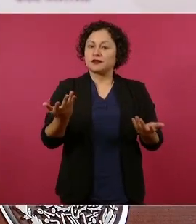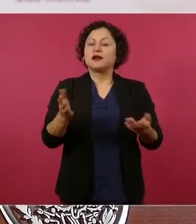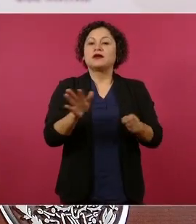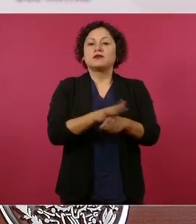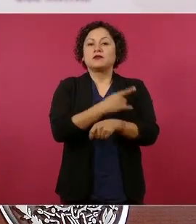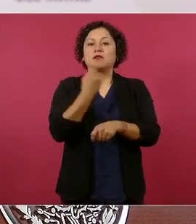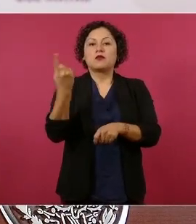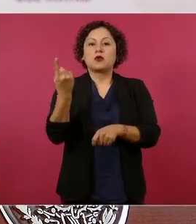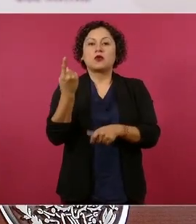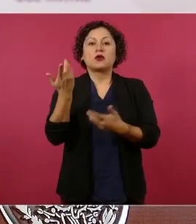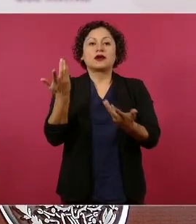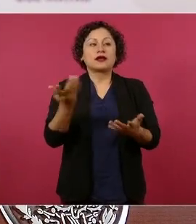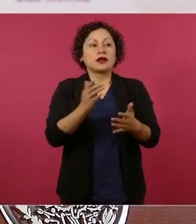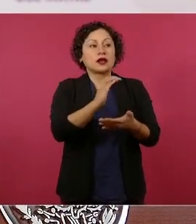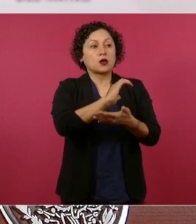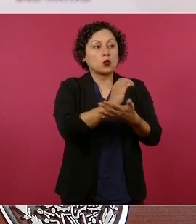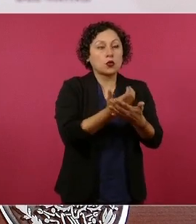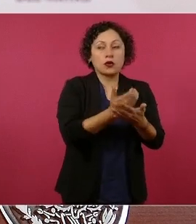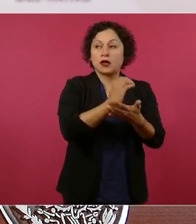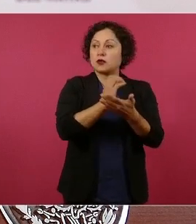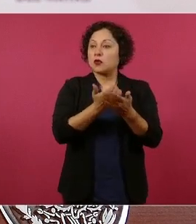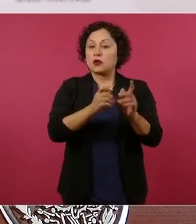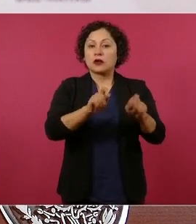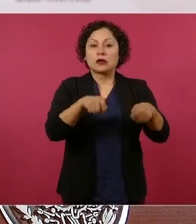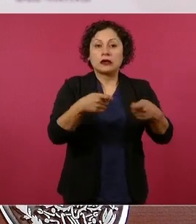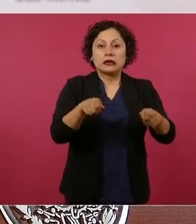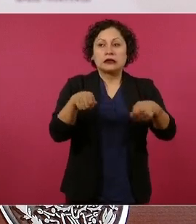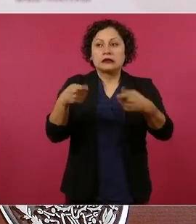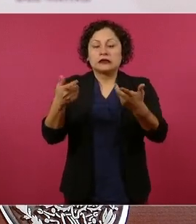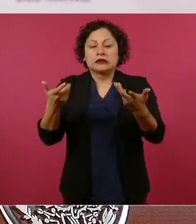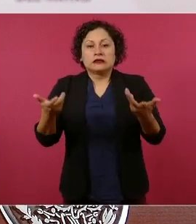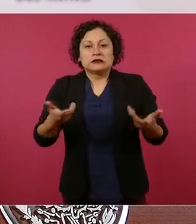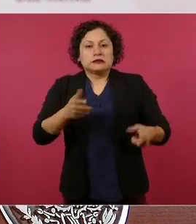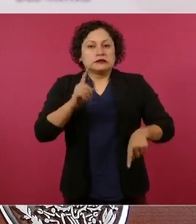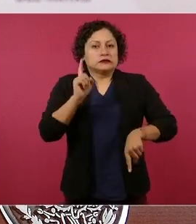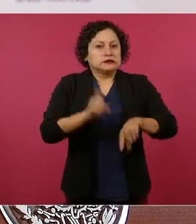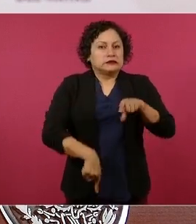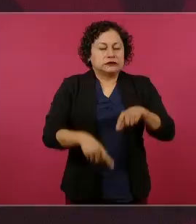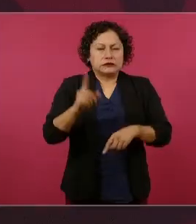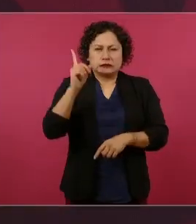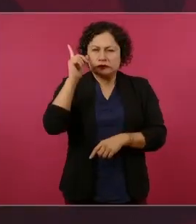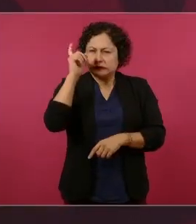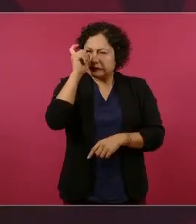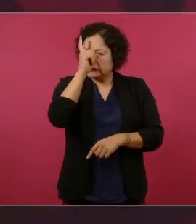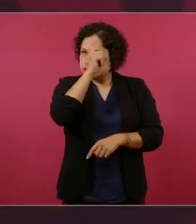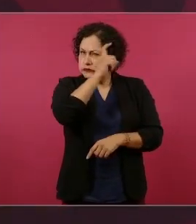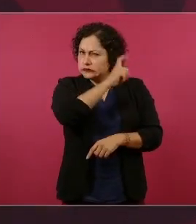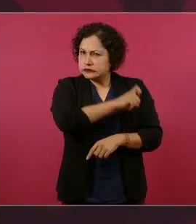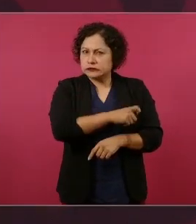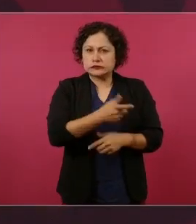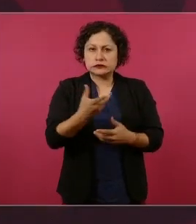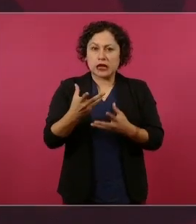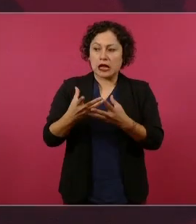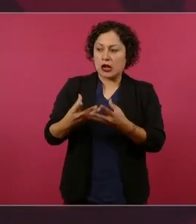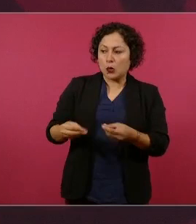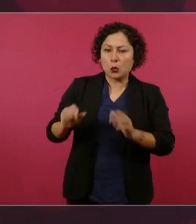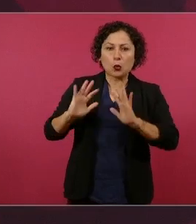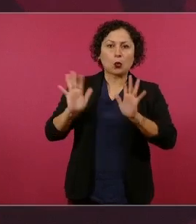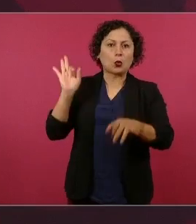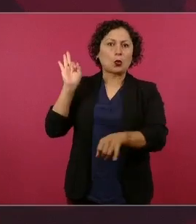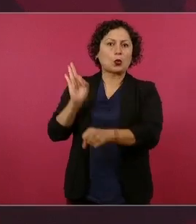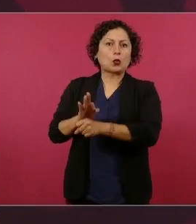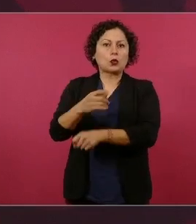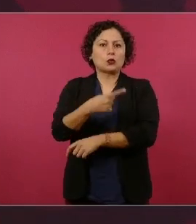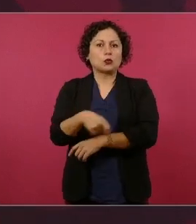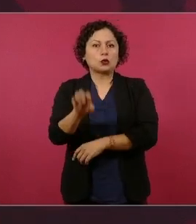del todo. Sin embargo, pues avanzamos. Avanzamos y ahora la Comisión Federal